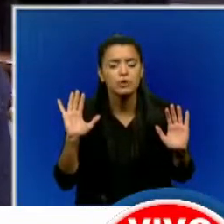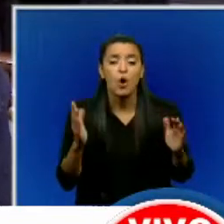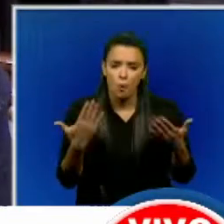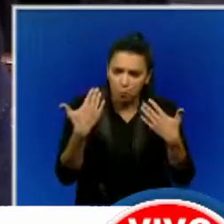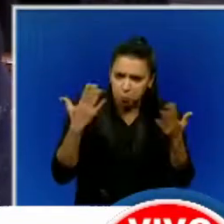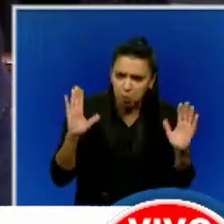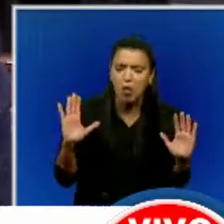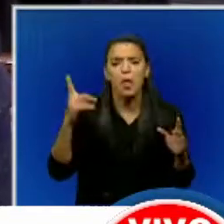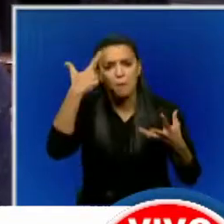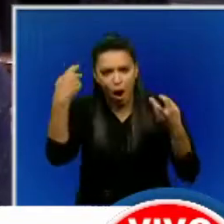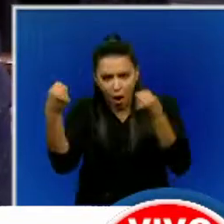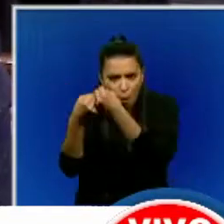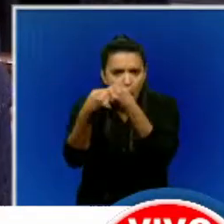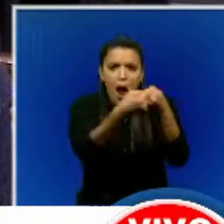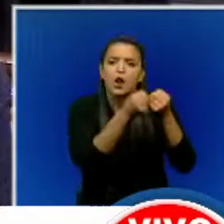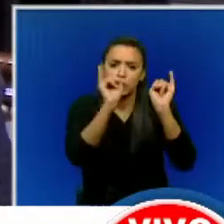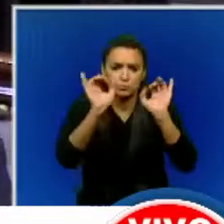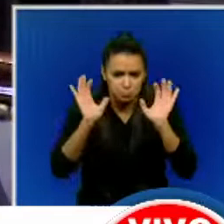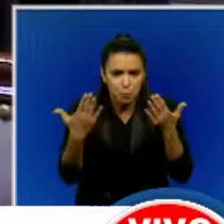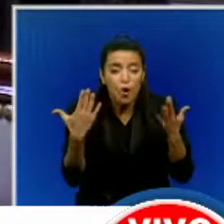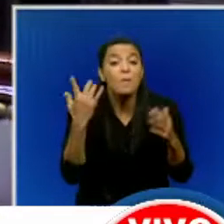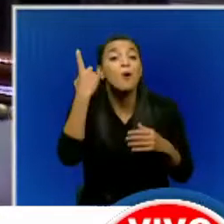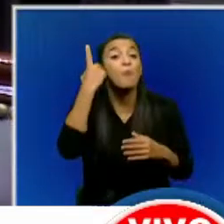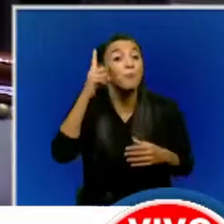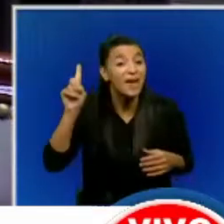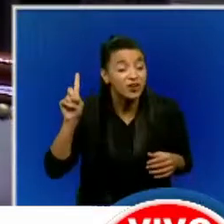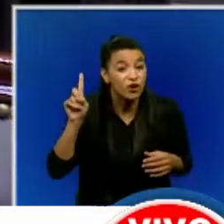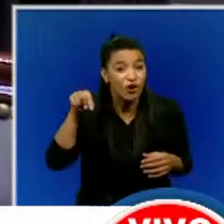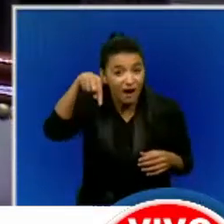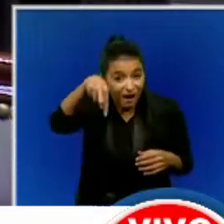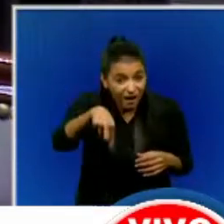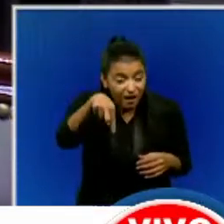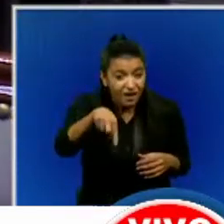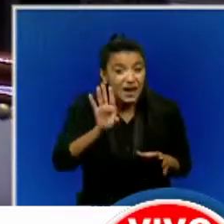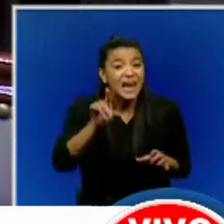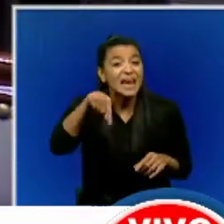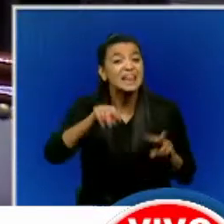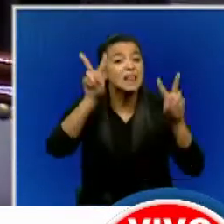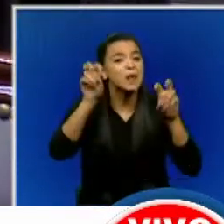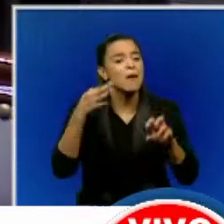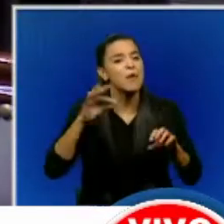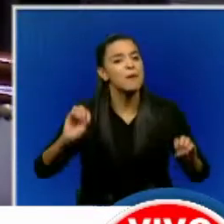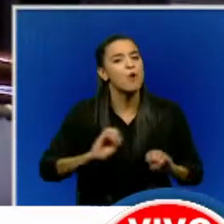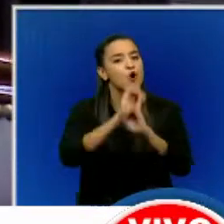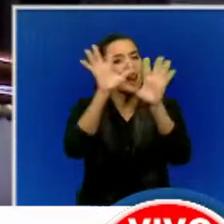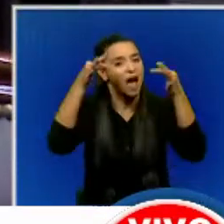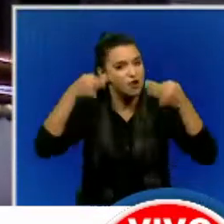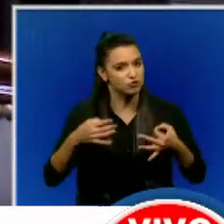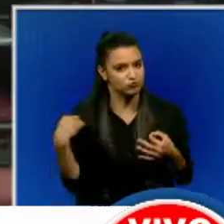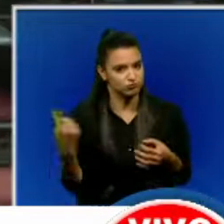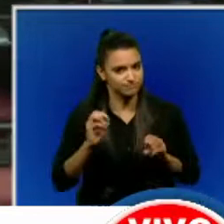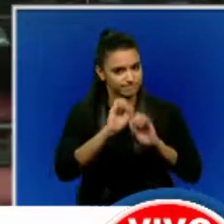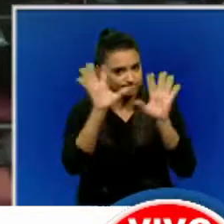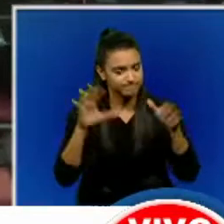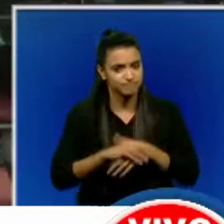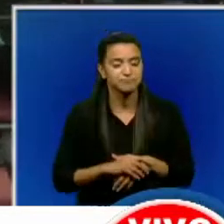Podemos ponernos de acuerdo. Pero en esto tenemos que ser muy claros.